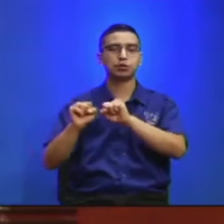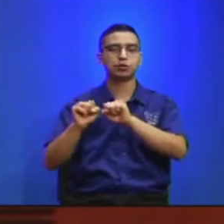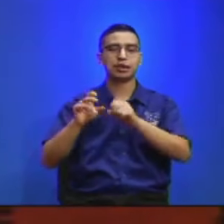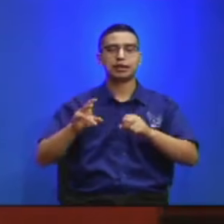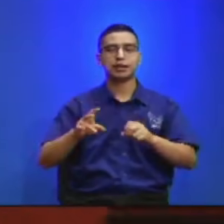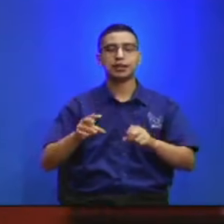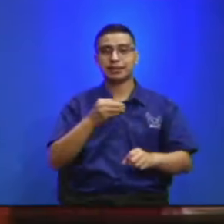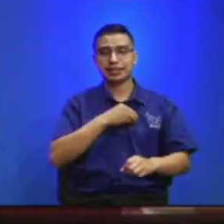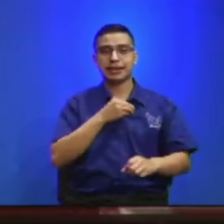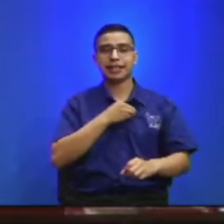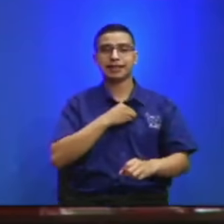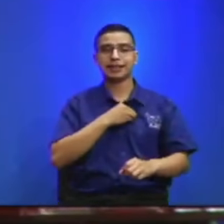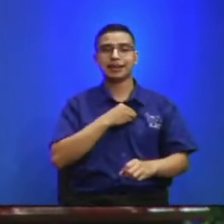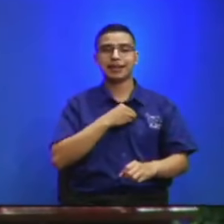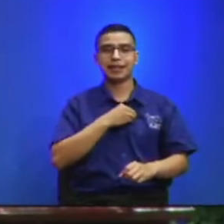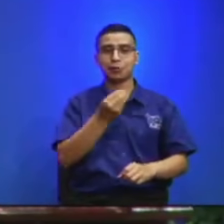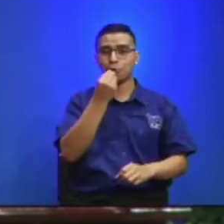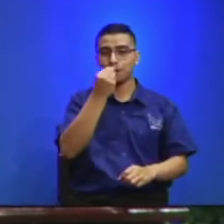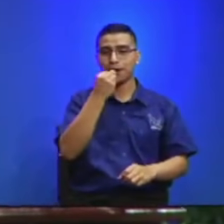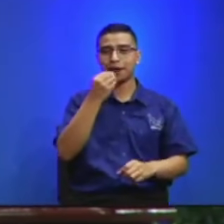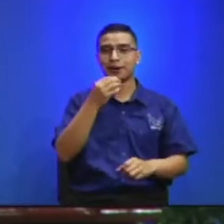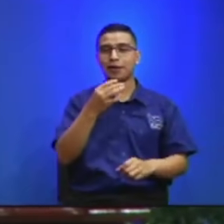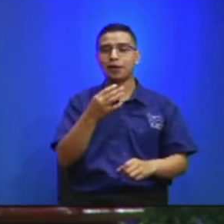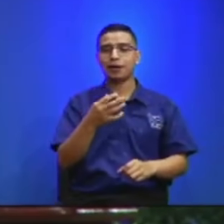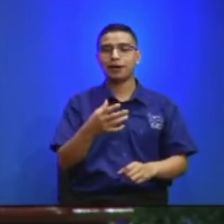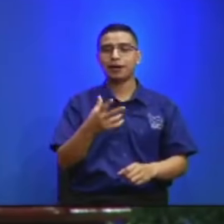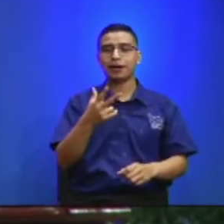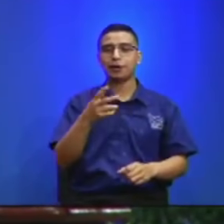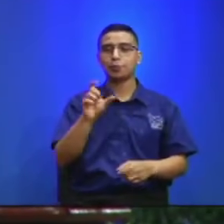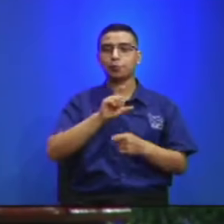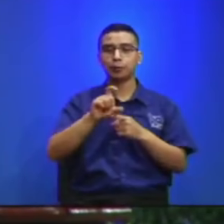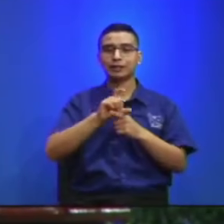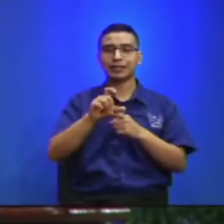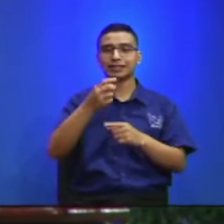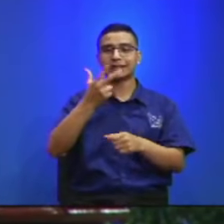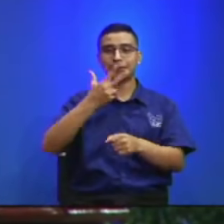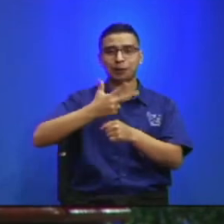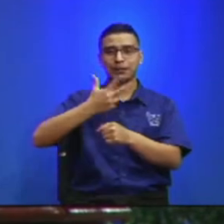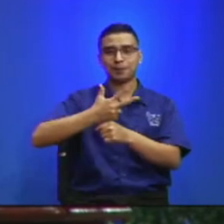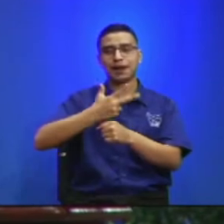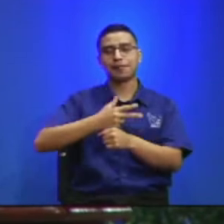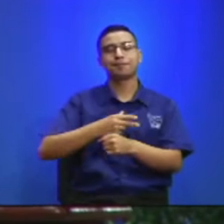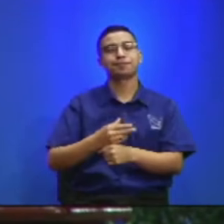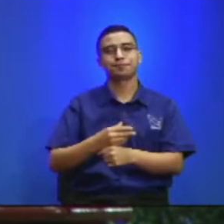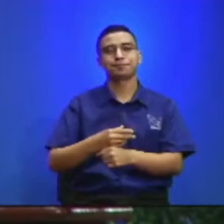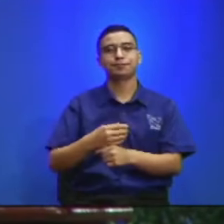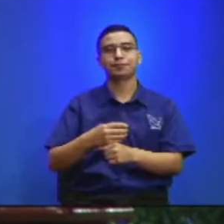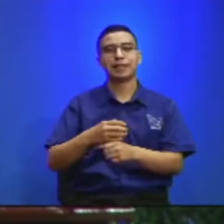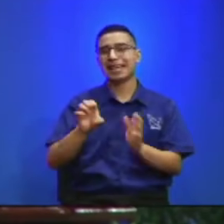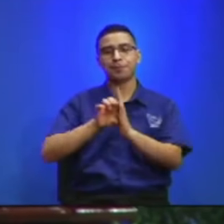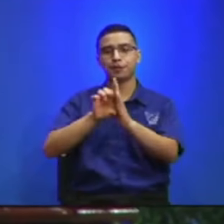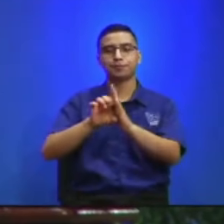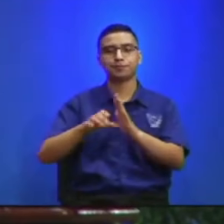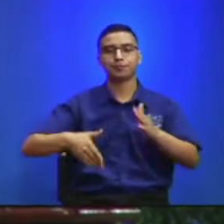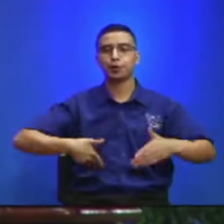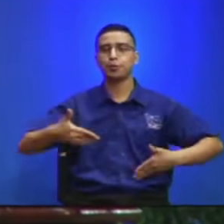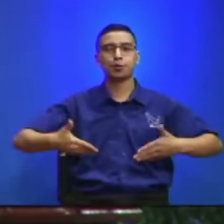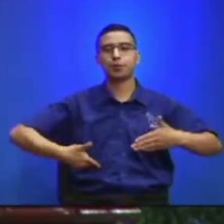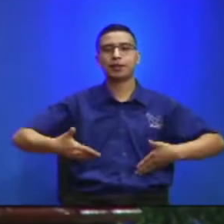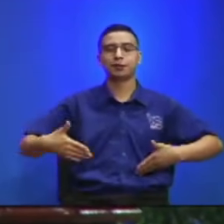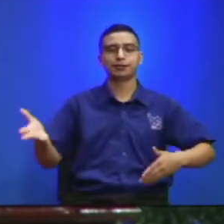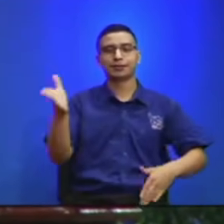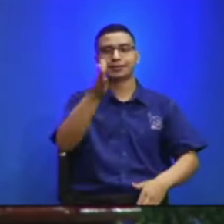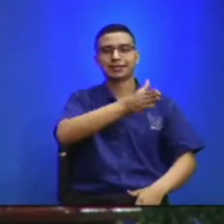y una verdad bueno entonces nosotros vendimos viaja de babylon ahí nacimos con excepción de algunos de